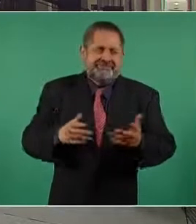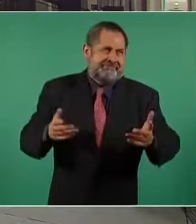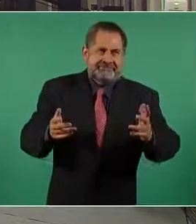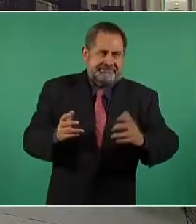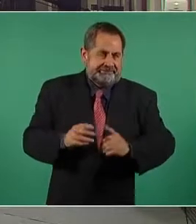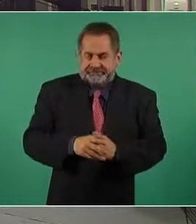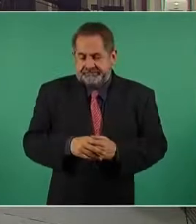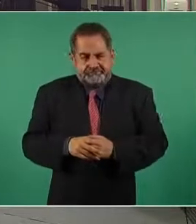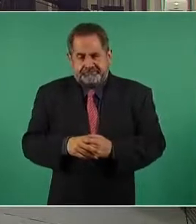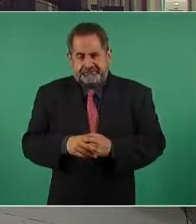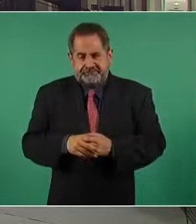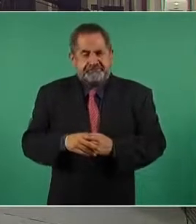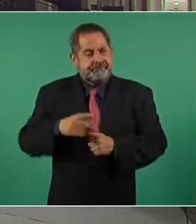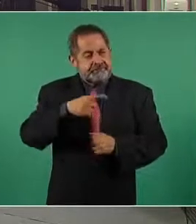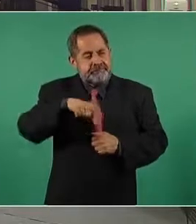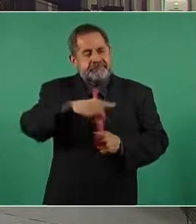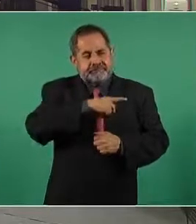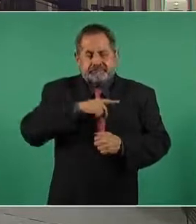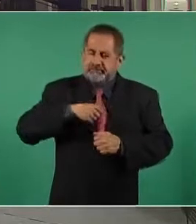Se tiene que ir conociendo